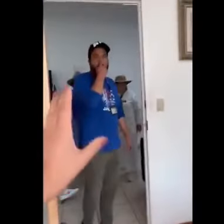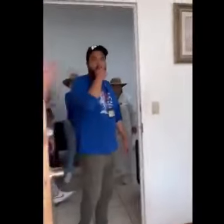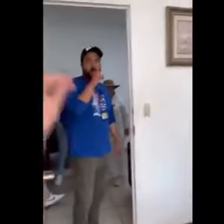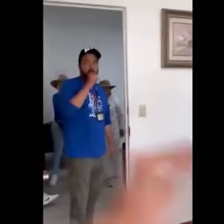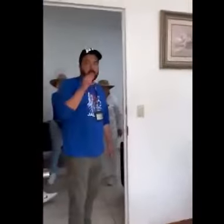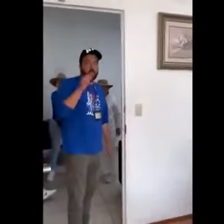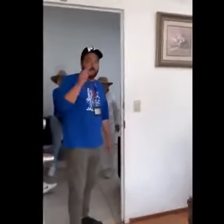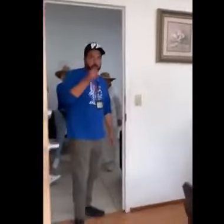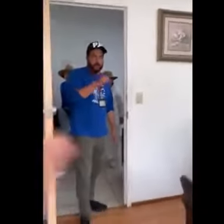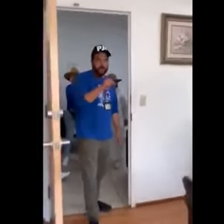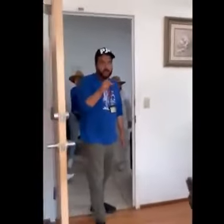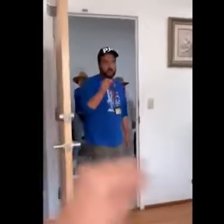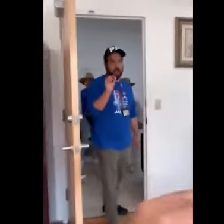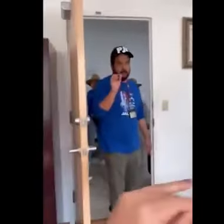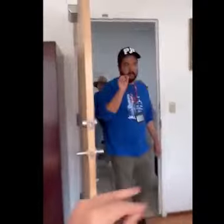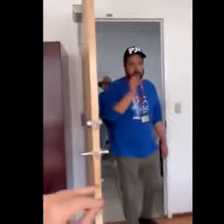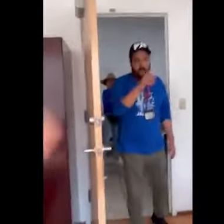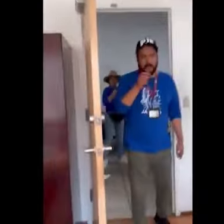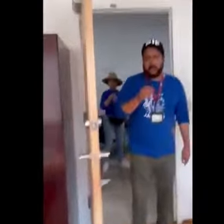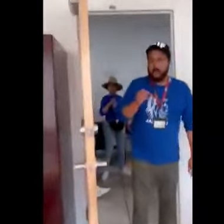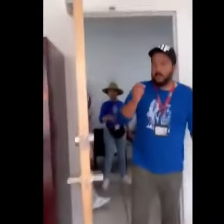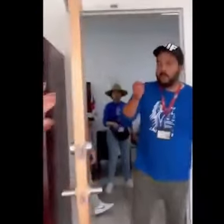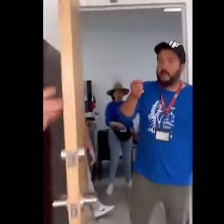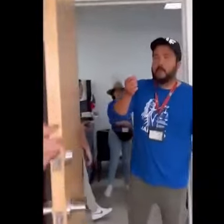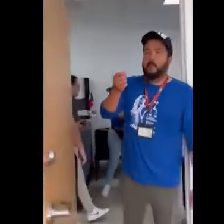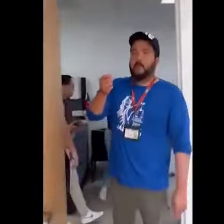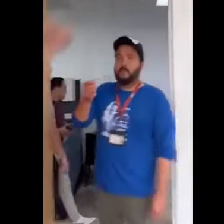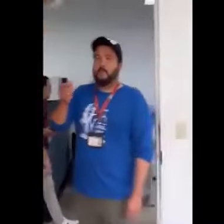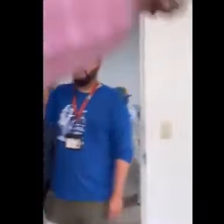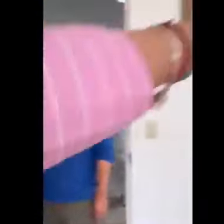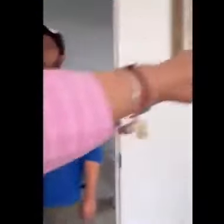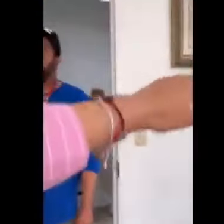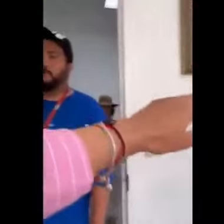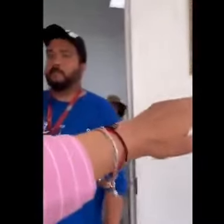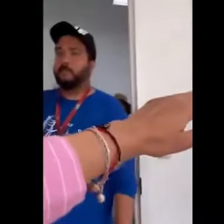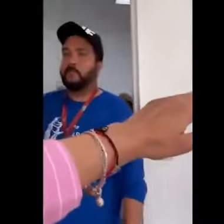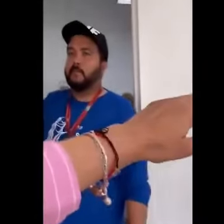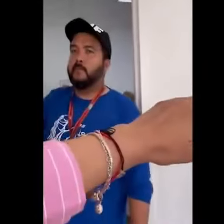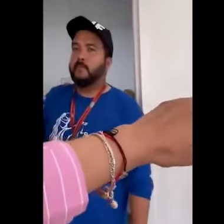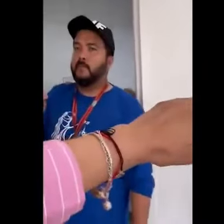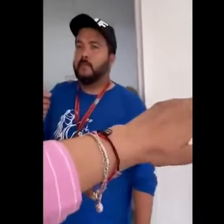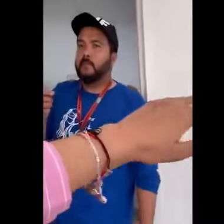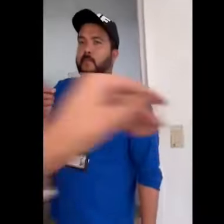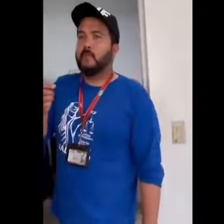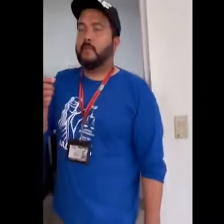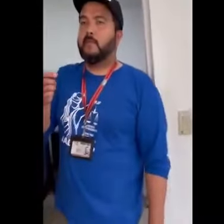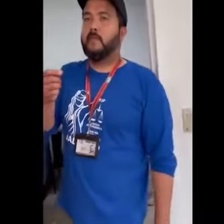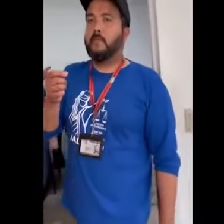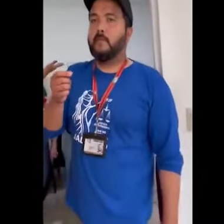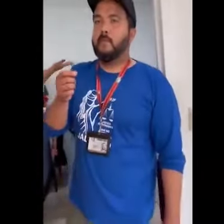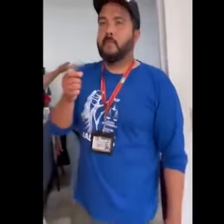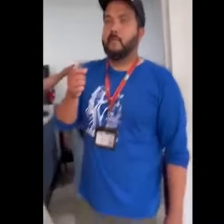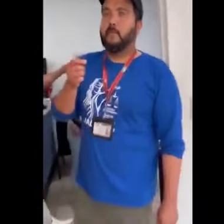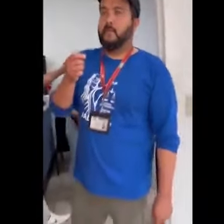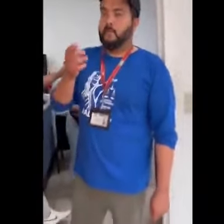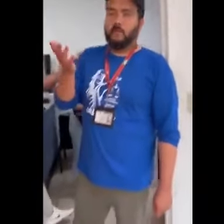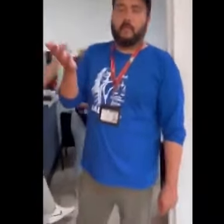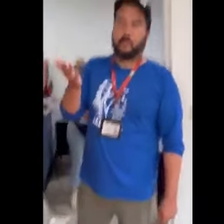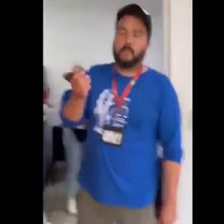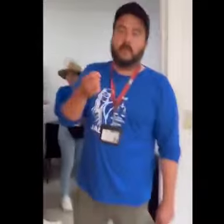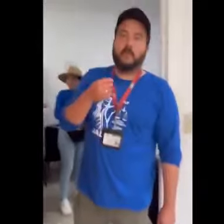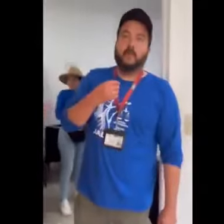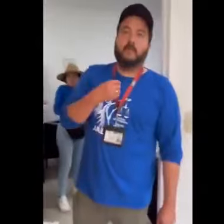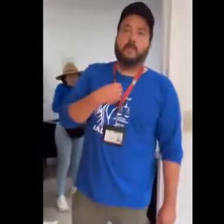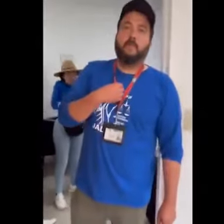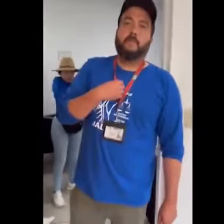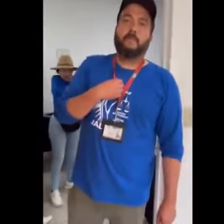es acoso. Esto es acoso. Vienen a hablar y vienen así con una horda de gritos. Yo soy sindicalizada. O